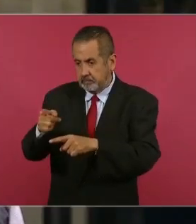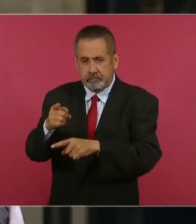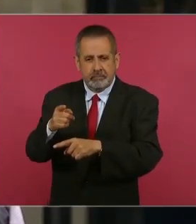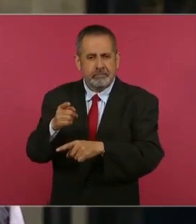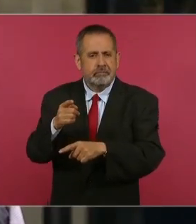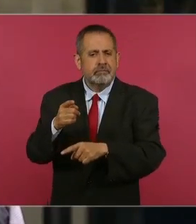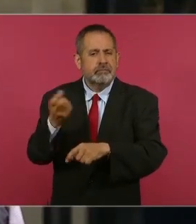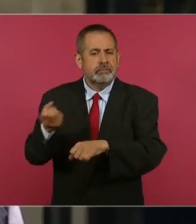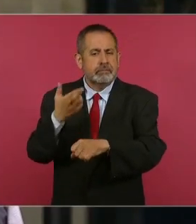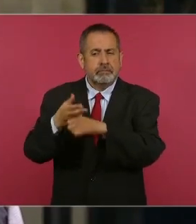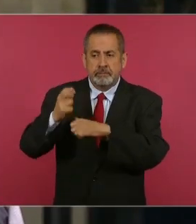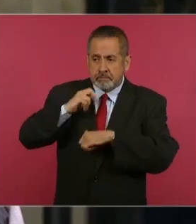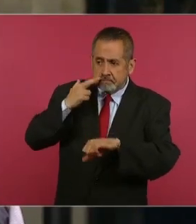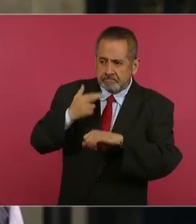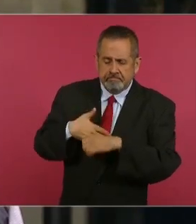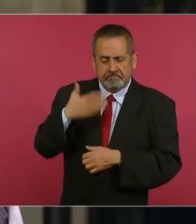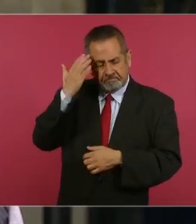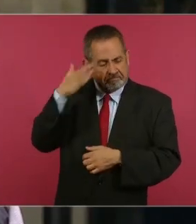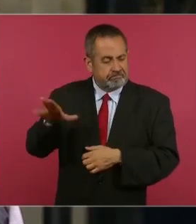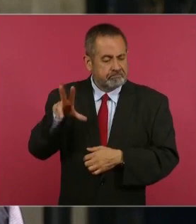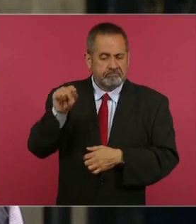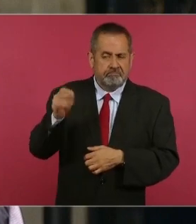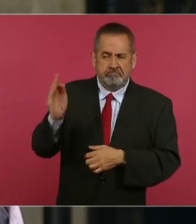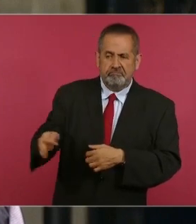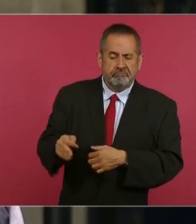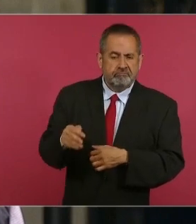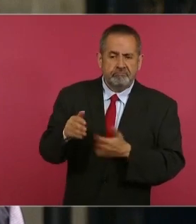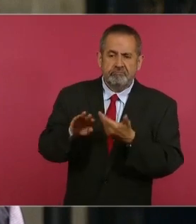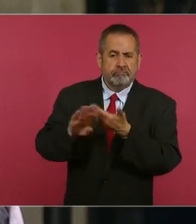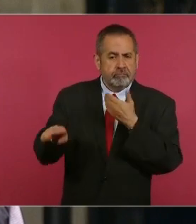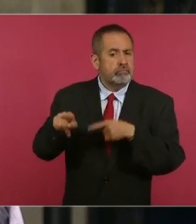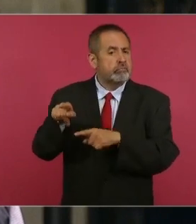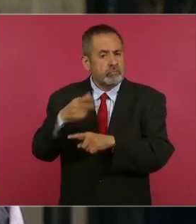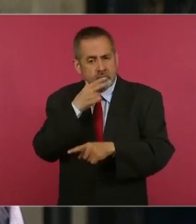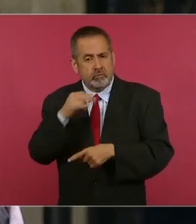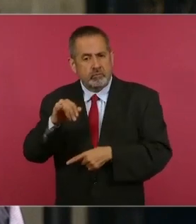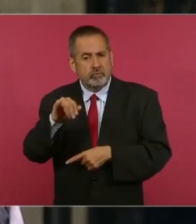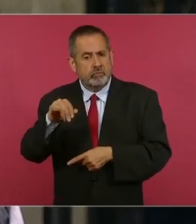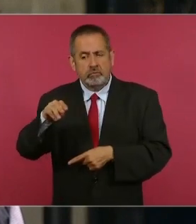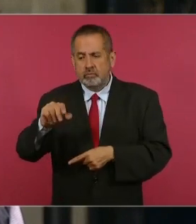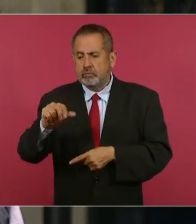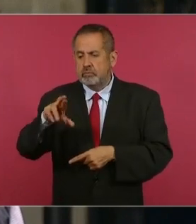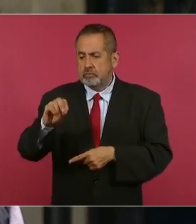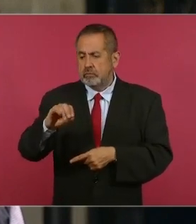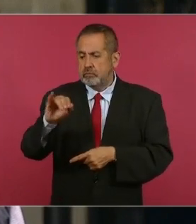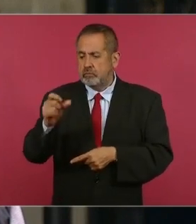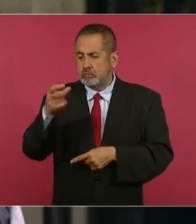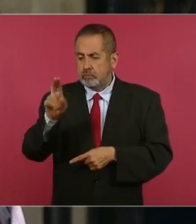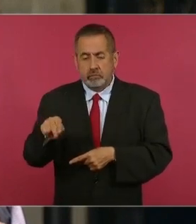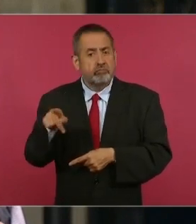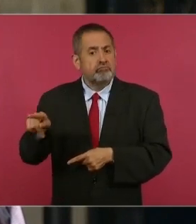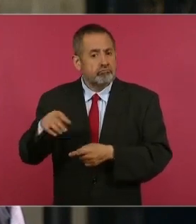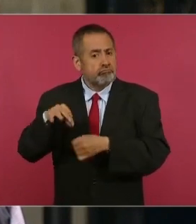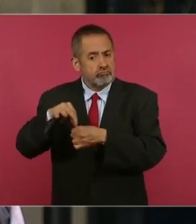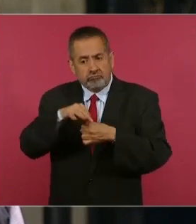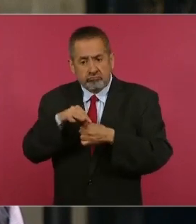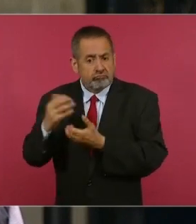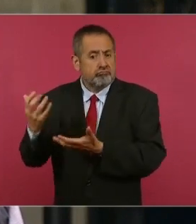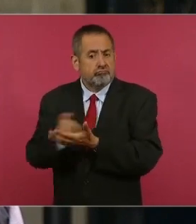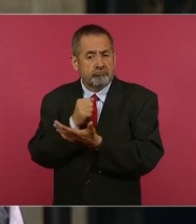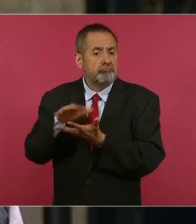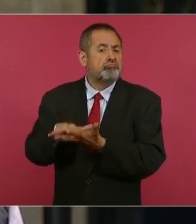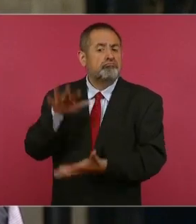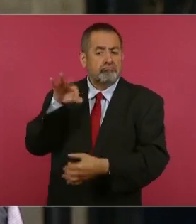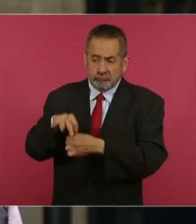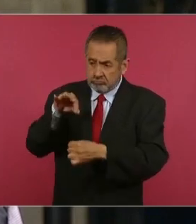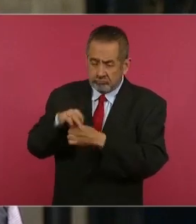subsección 1, sección 68, el ciudadano Mario Joaquín Ponce Solís, quien resultó ganador por mayoría de